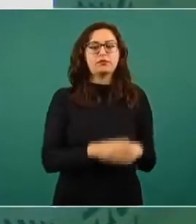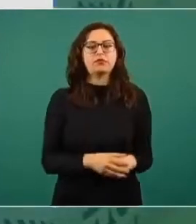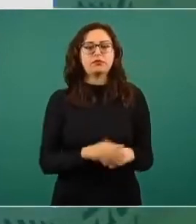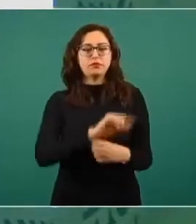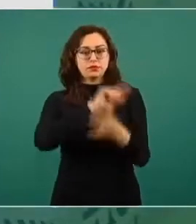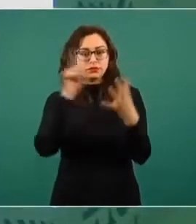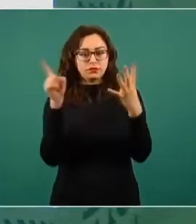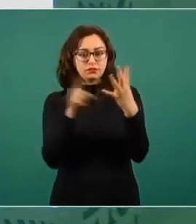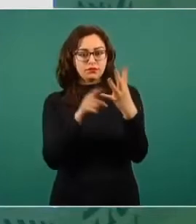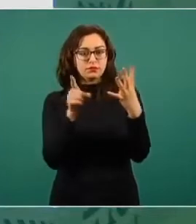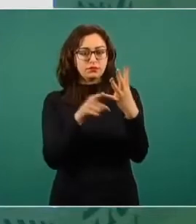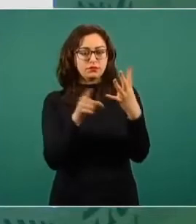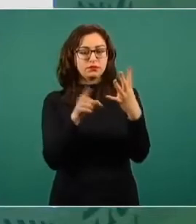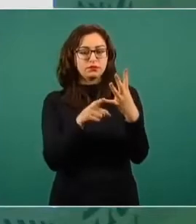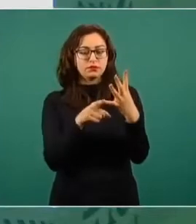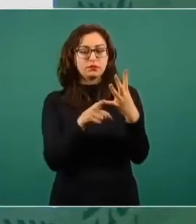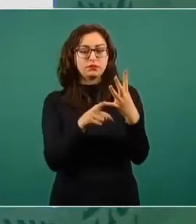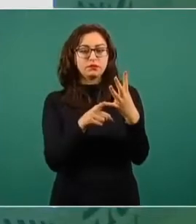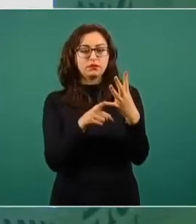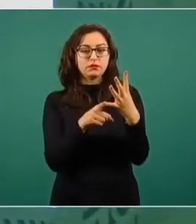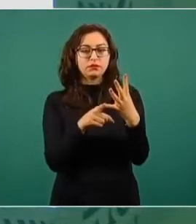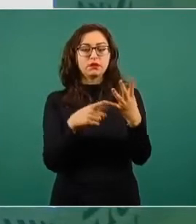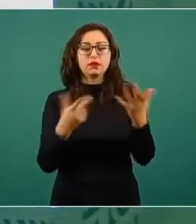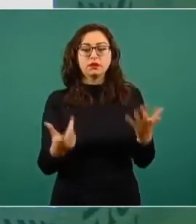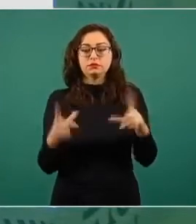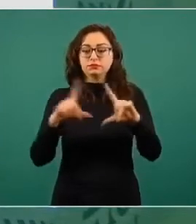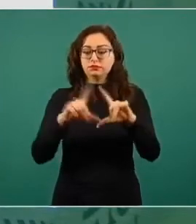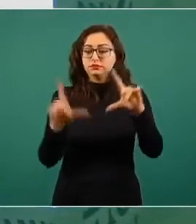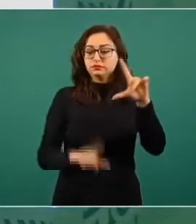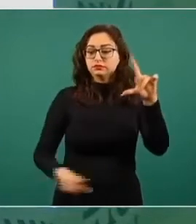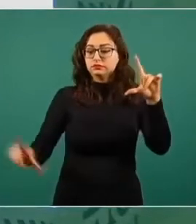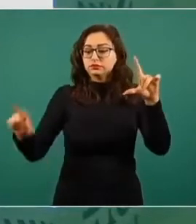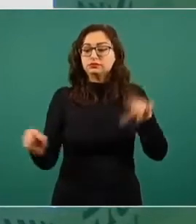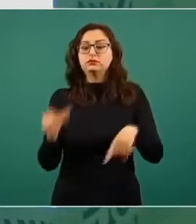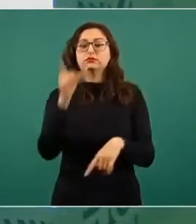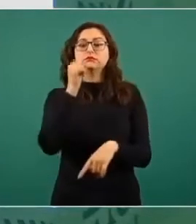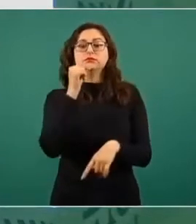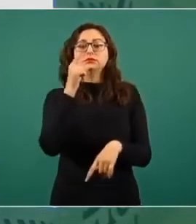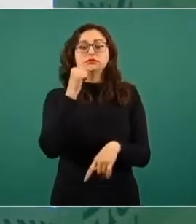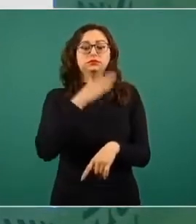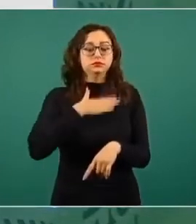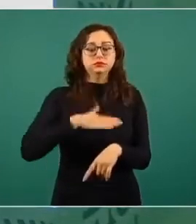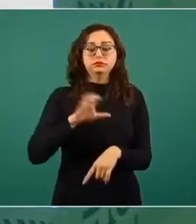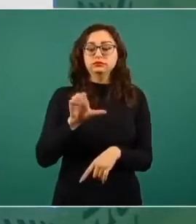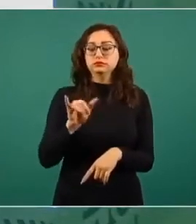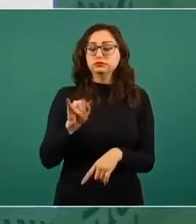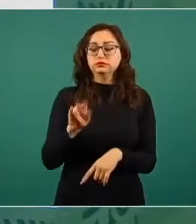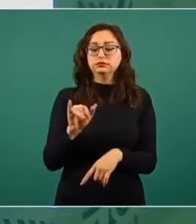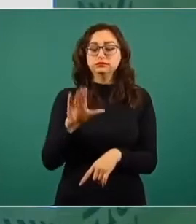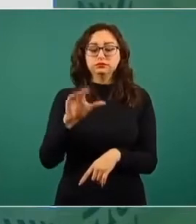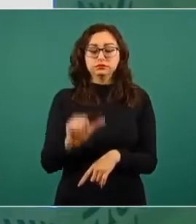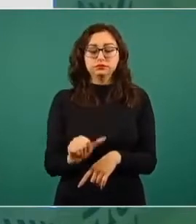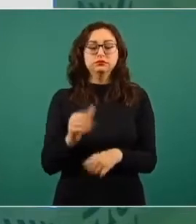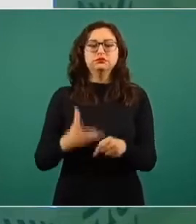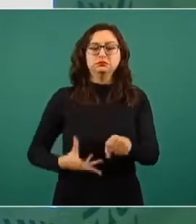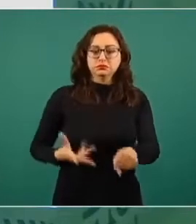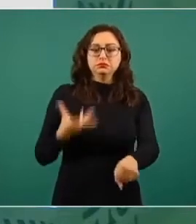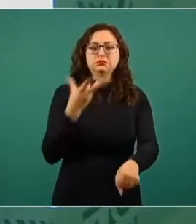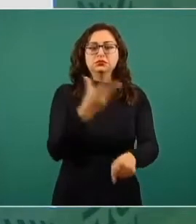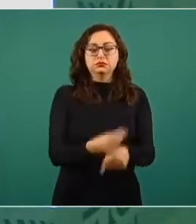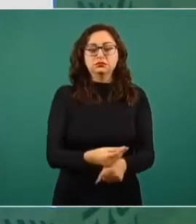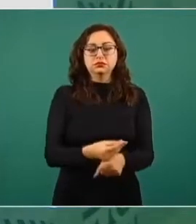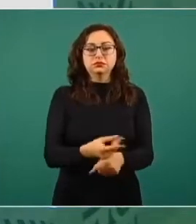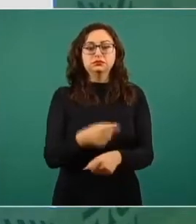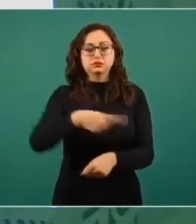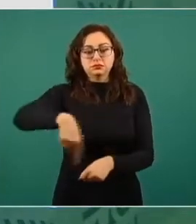con la implementación del Modelo Nacional de Policía y Justicia Cívica para fortalecer las capacidades de los